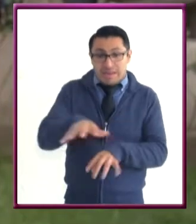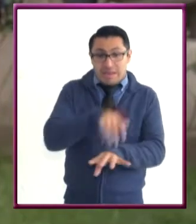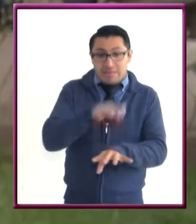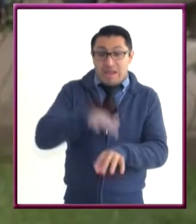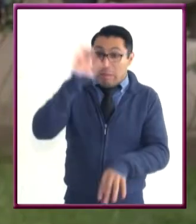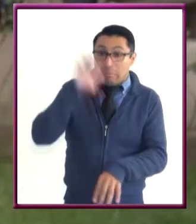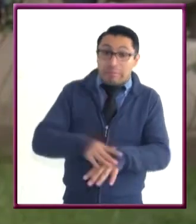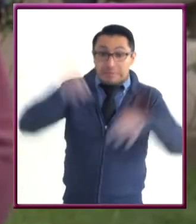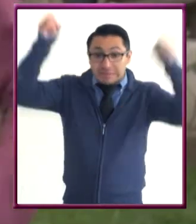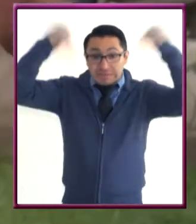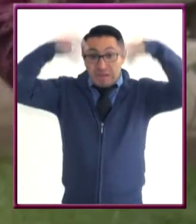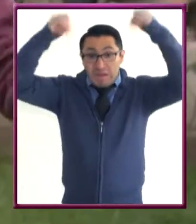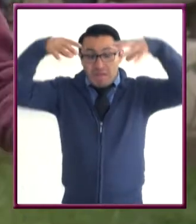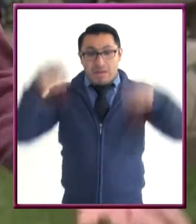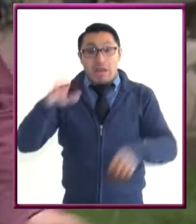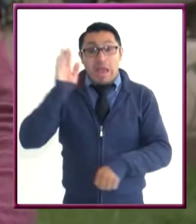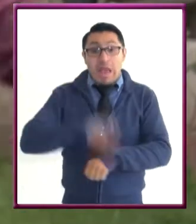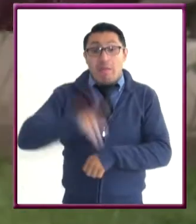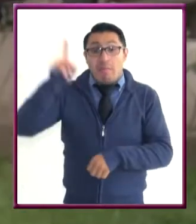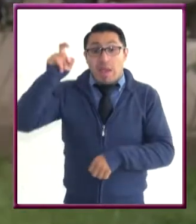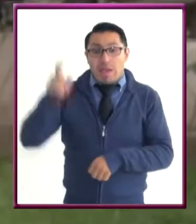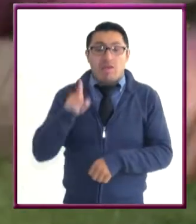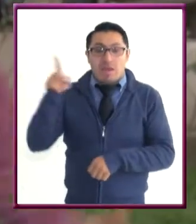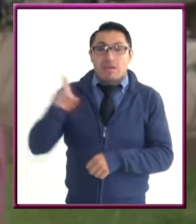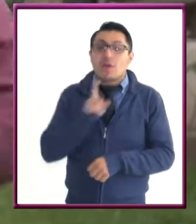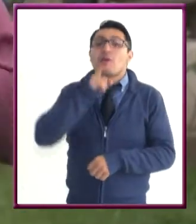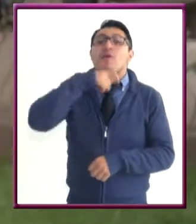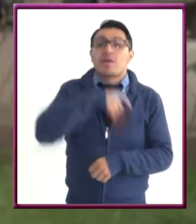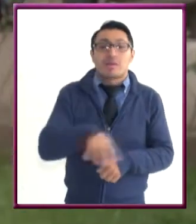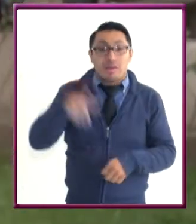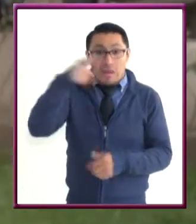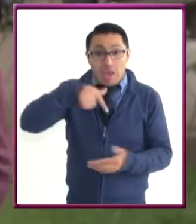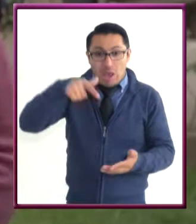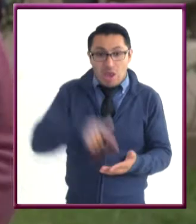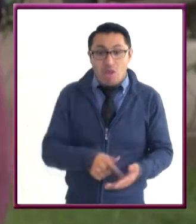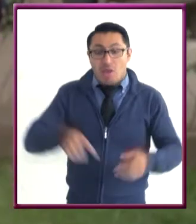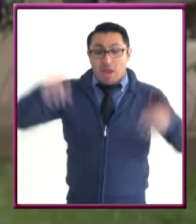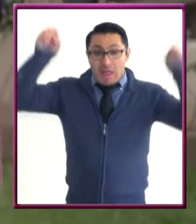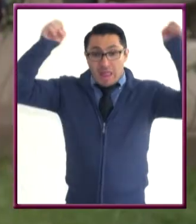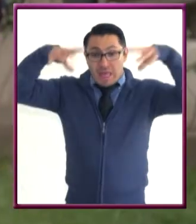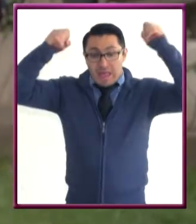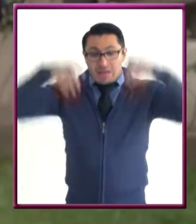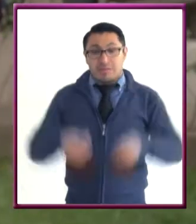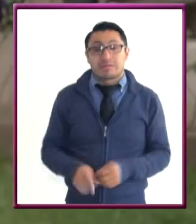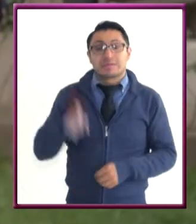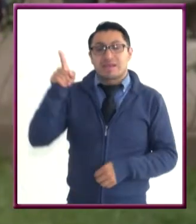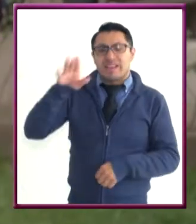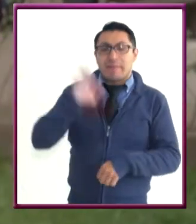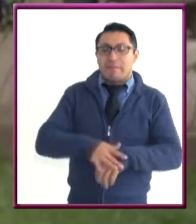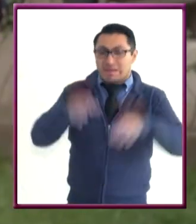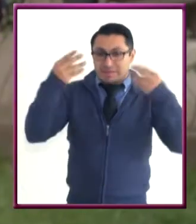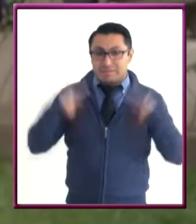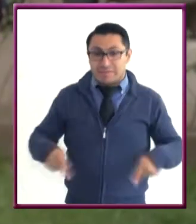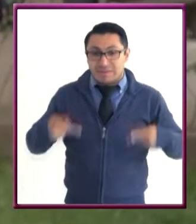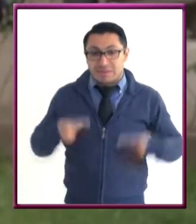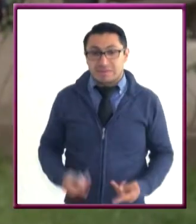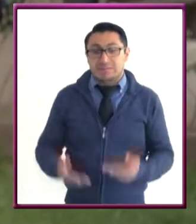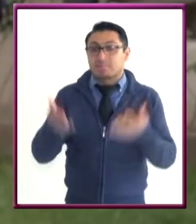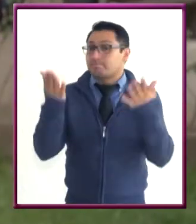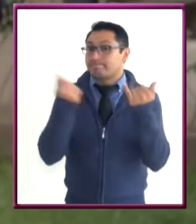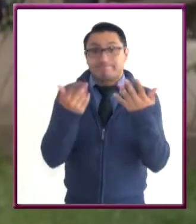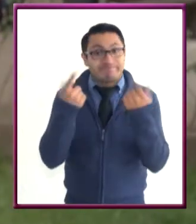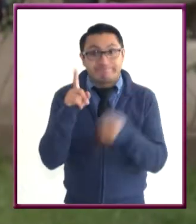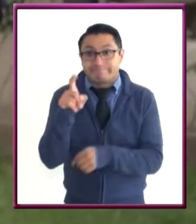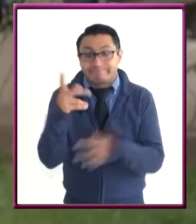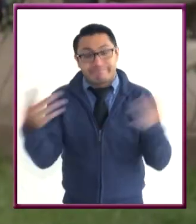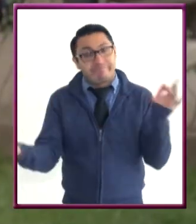es la zona donde más llueve, es la zona donde más agua hay. Incluso el Ajusco significa el lugar del agua. Y en el Ajusco es donde vive más cantidad de gente que ni siquiera